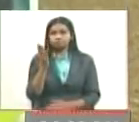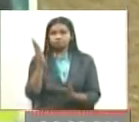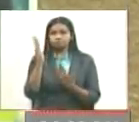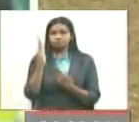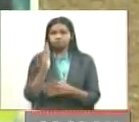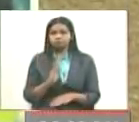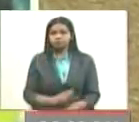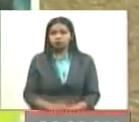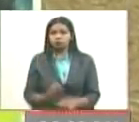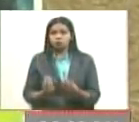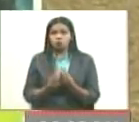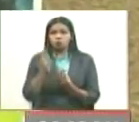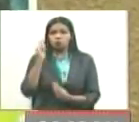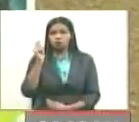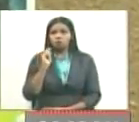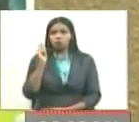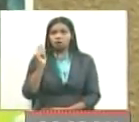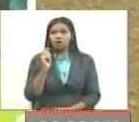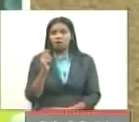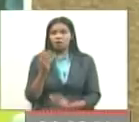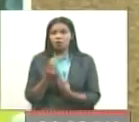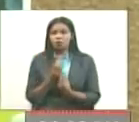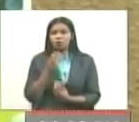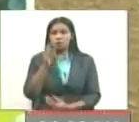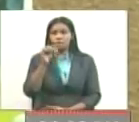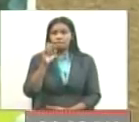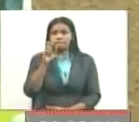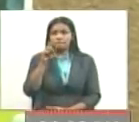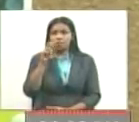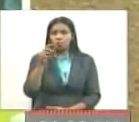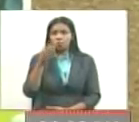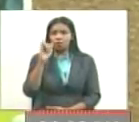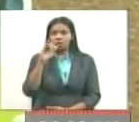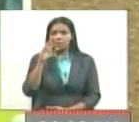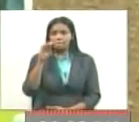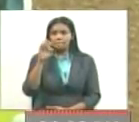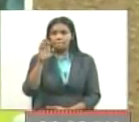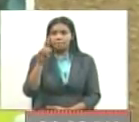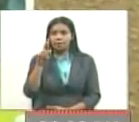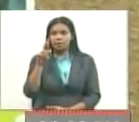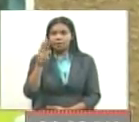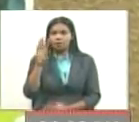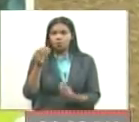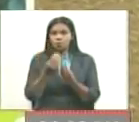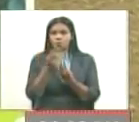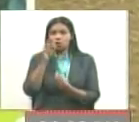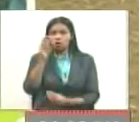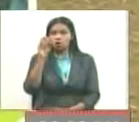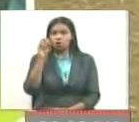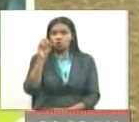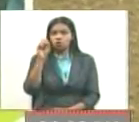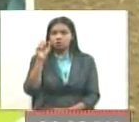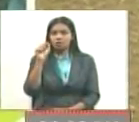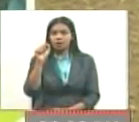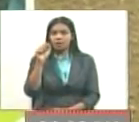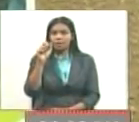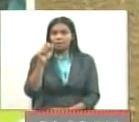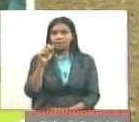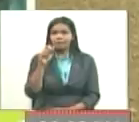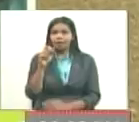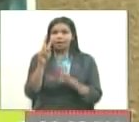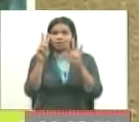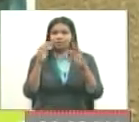con una diputada que se llama Maulemer Baloa y Rosa Petit. A las 7 de la mañana en el distribuidor